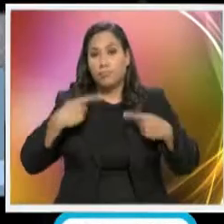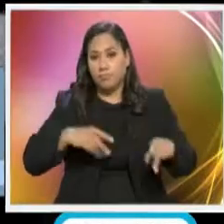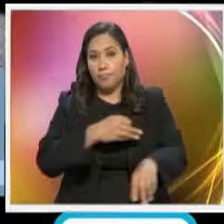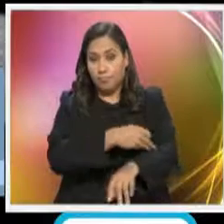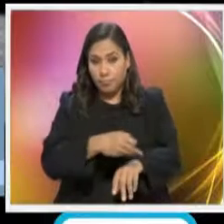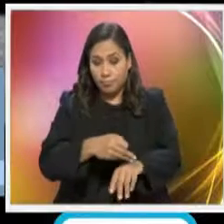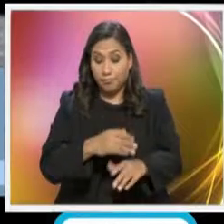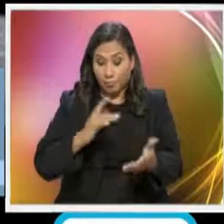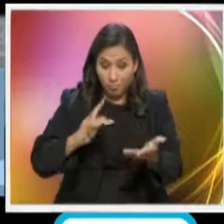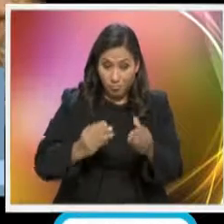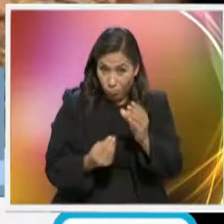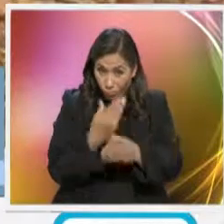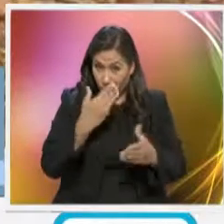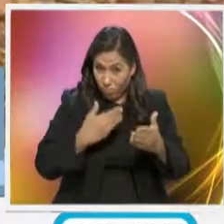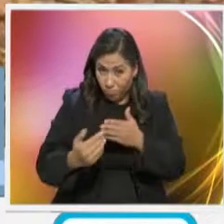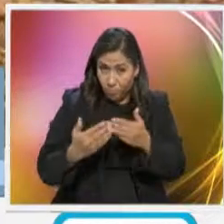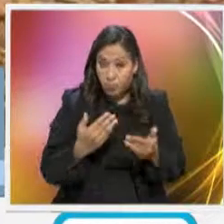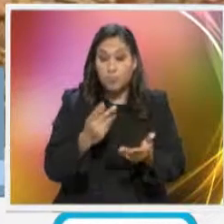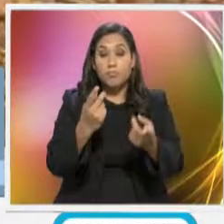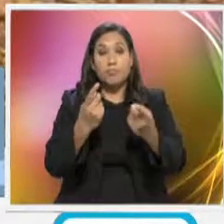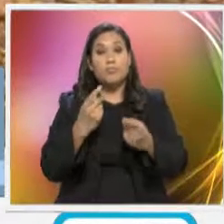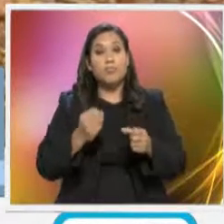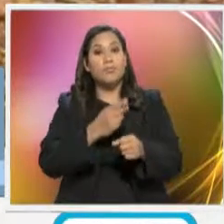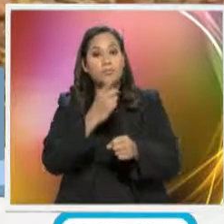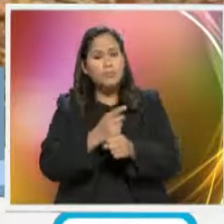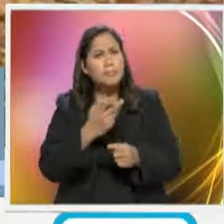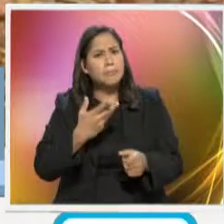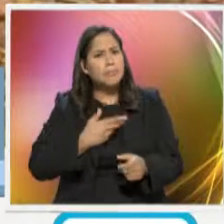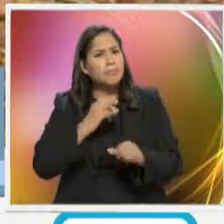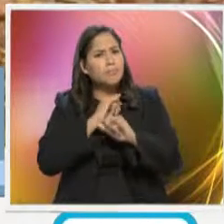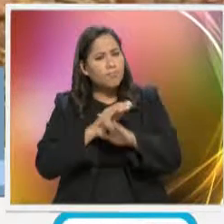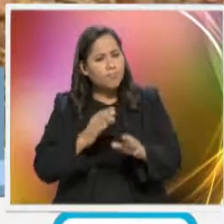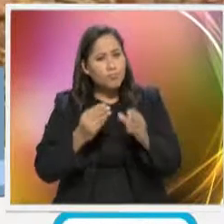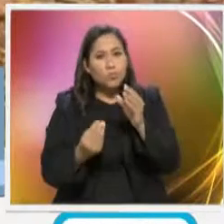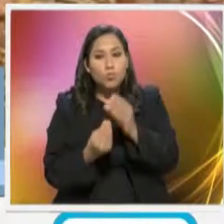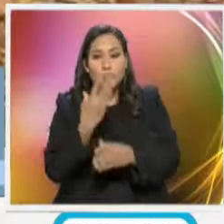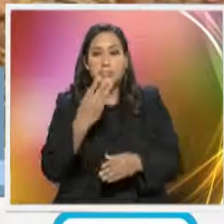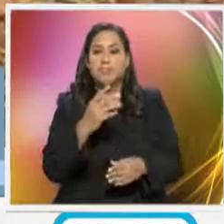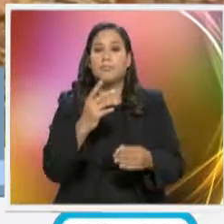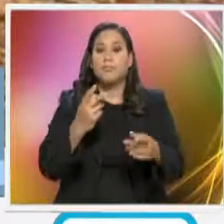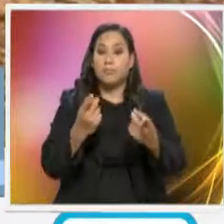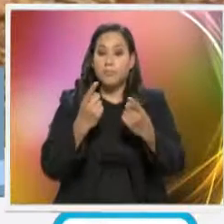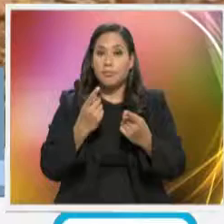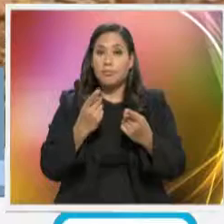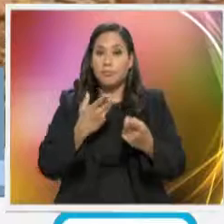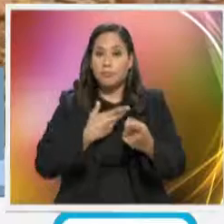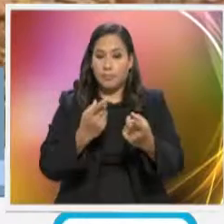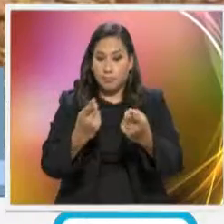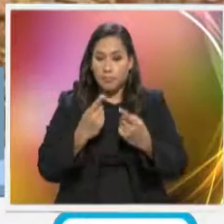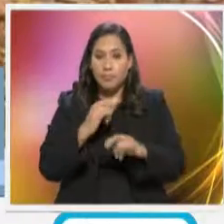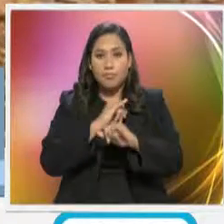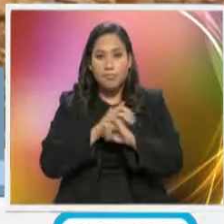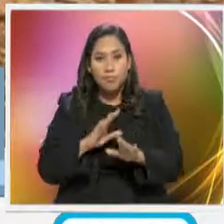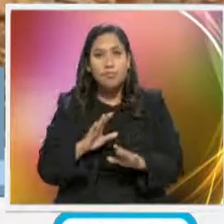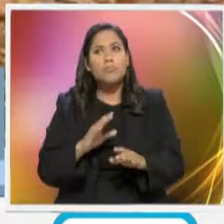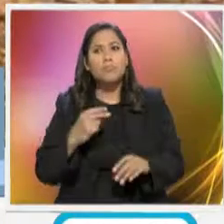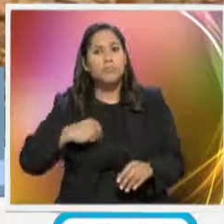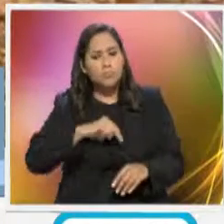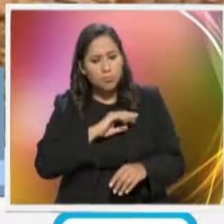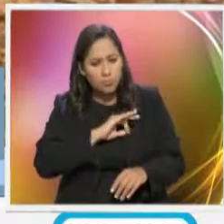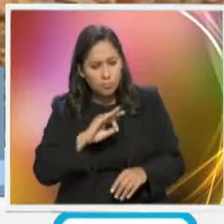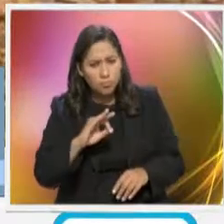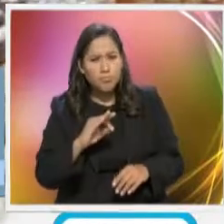La tecnología nos brinda la oportunidad de tener información actualizada, de tener información donde podemos